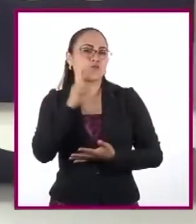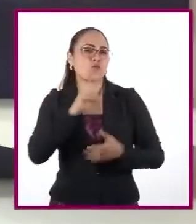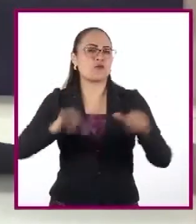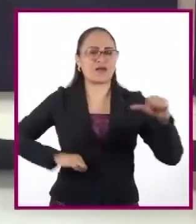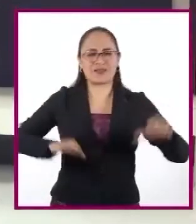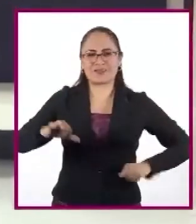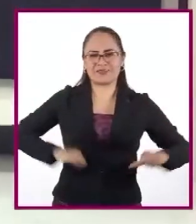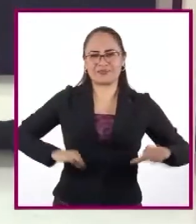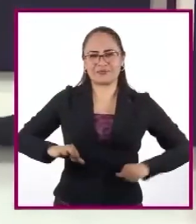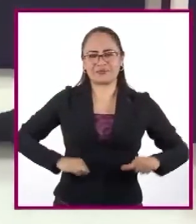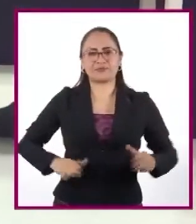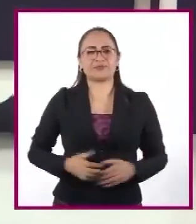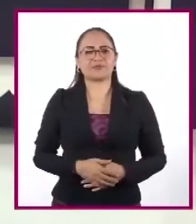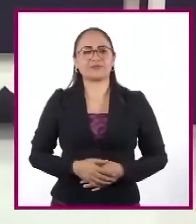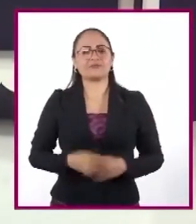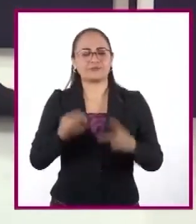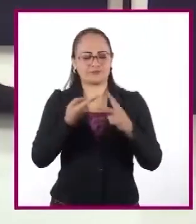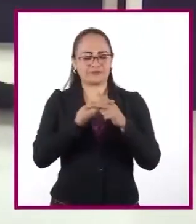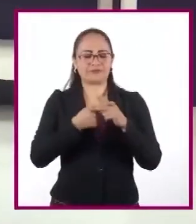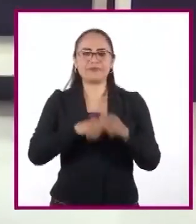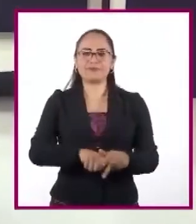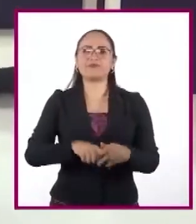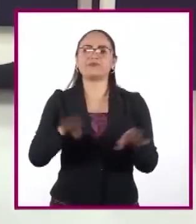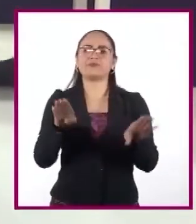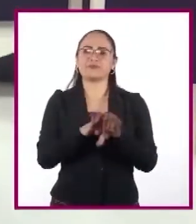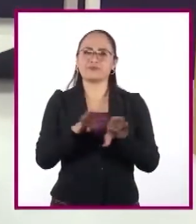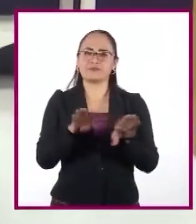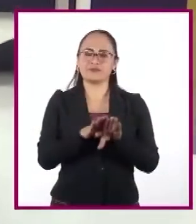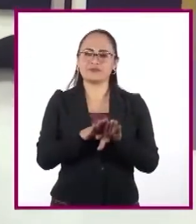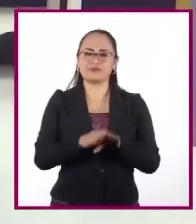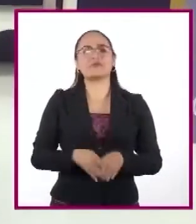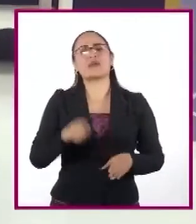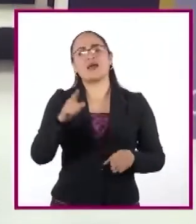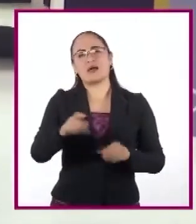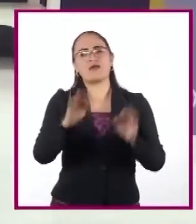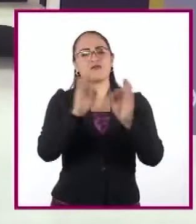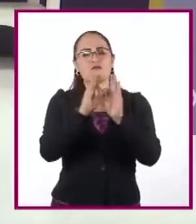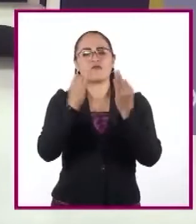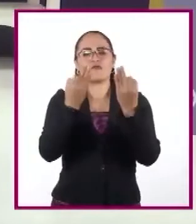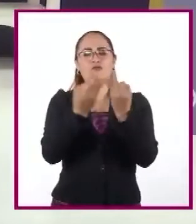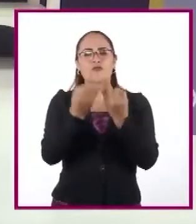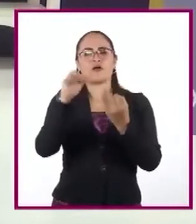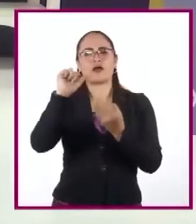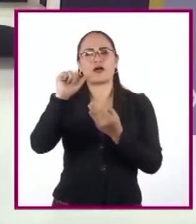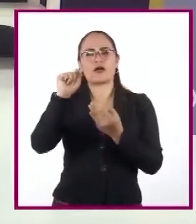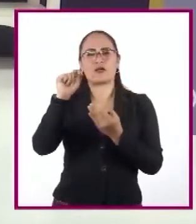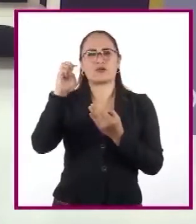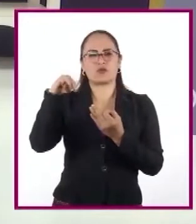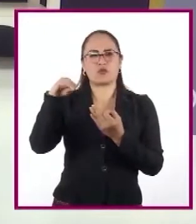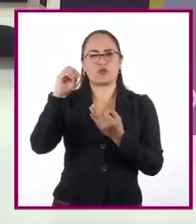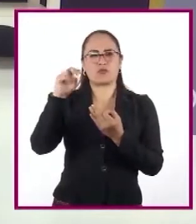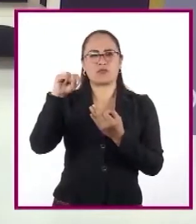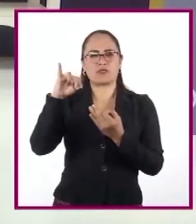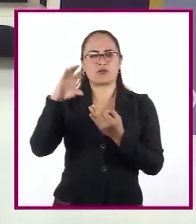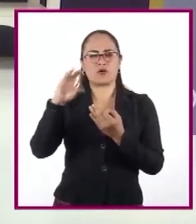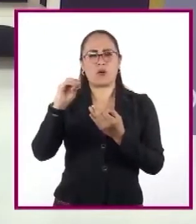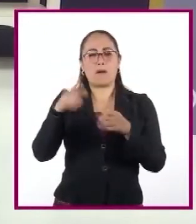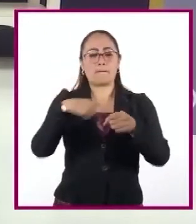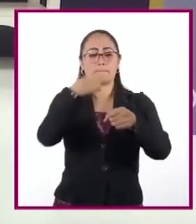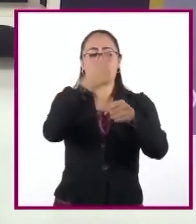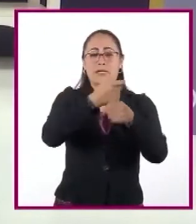práctica. Iniciemos con la construcción del modelo atómico del primer elemento de la tabla periódica,